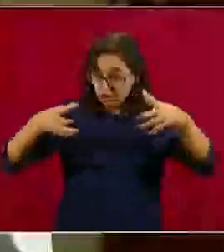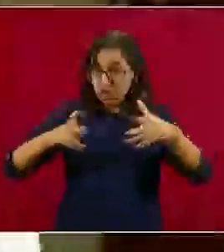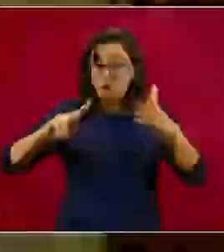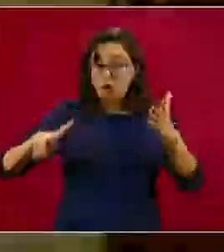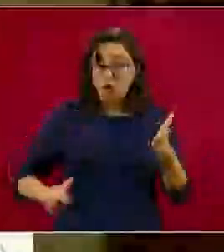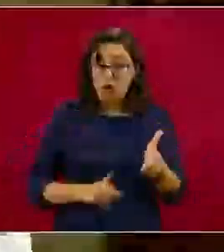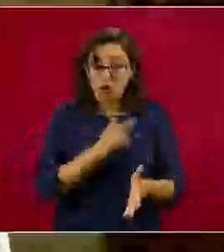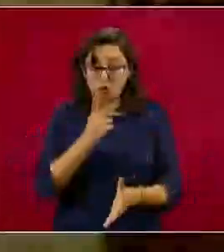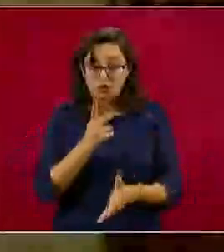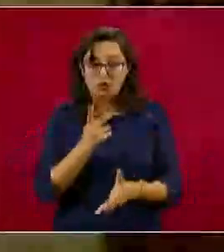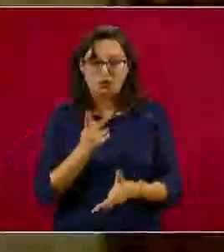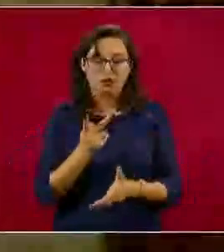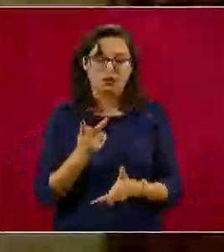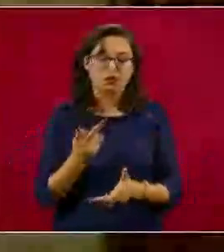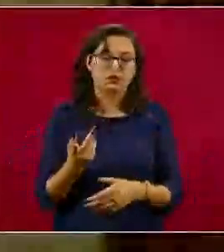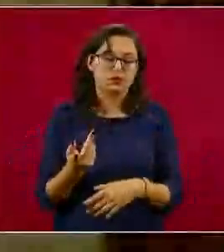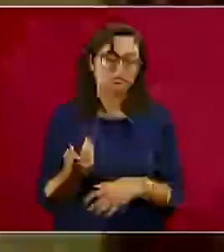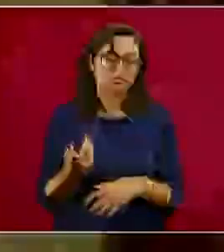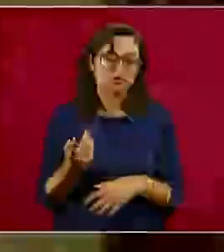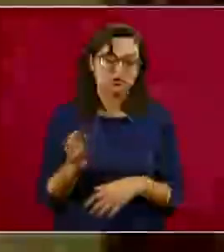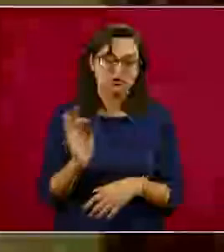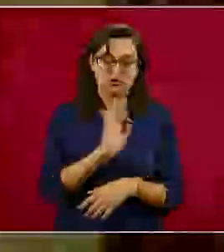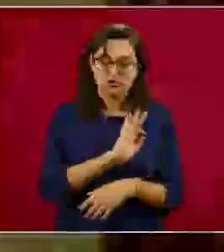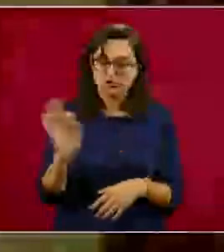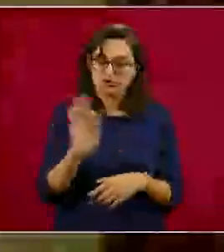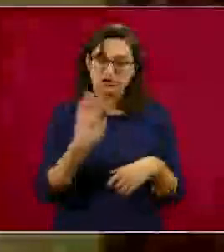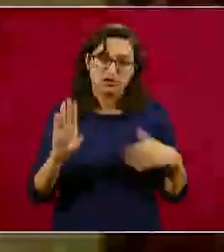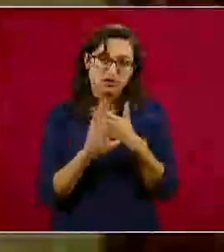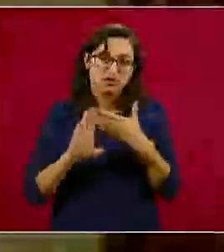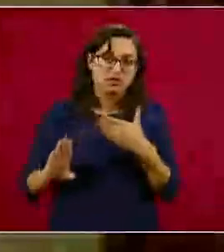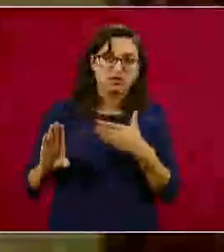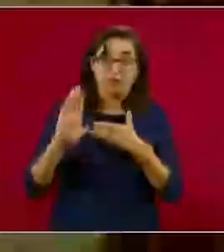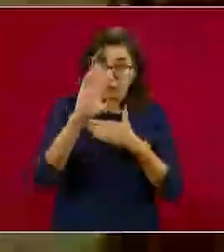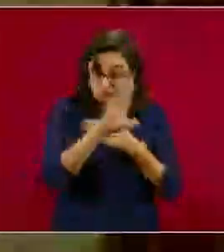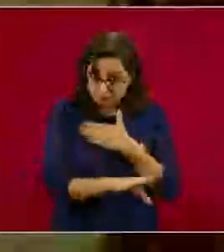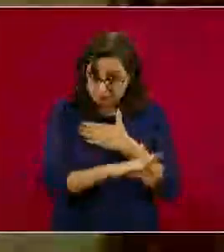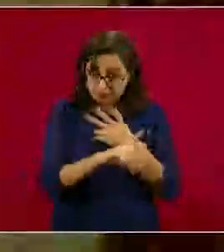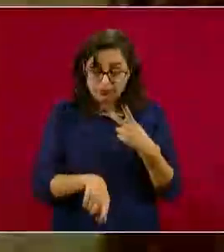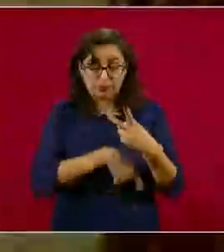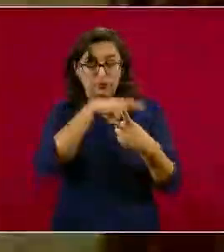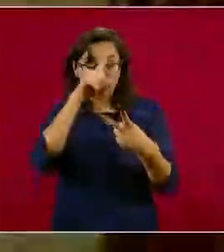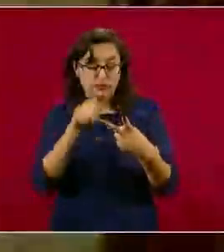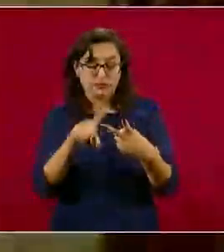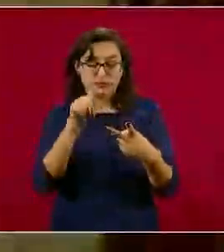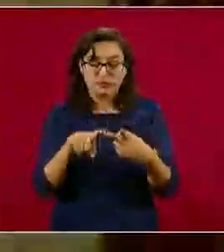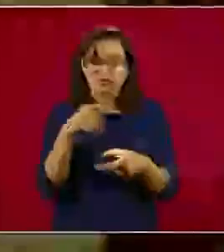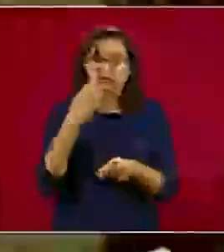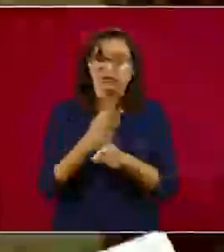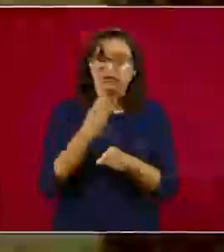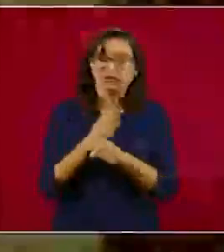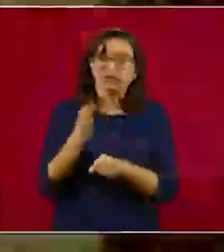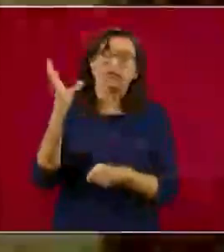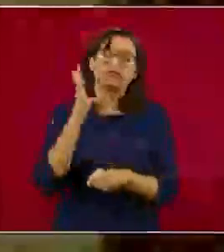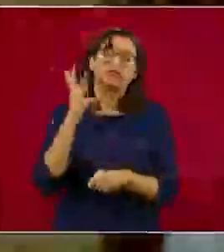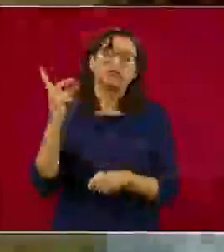puede revertir una tendencia de un posible rebrote? Y la segunda pregunta sería, en este momento en la Cámara de Diputados se